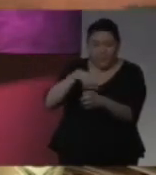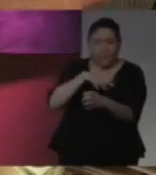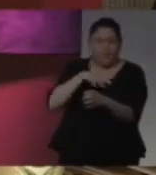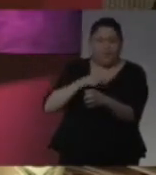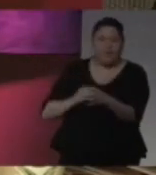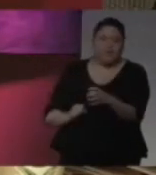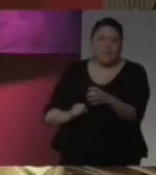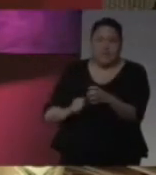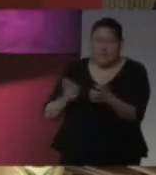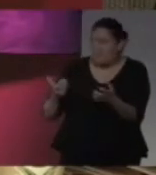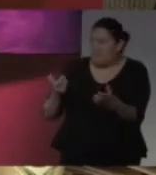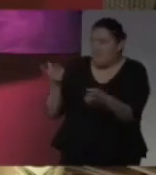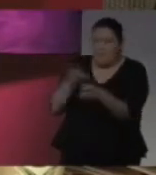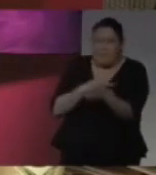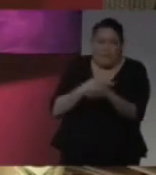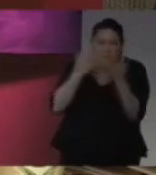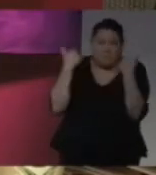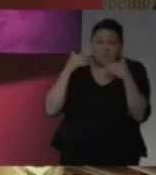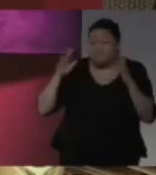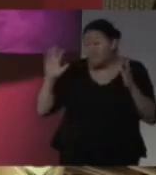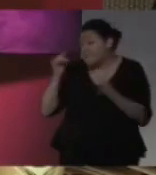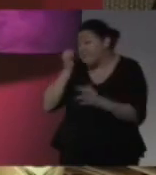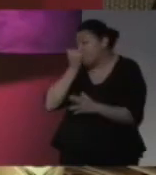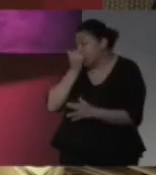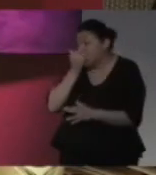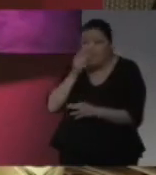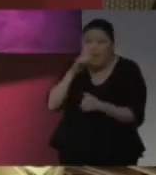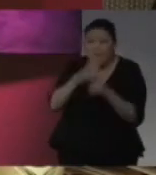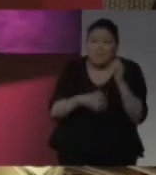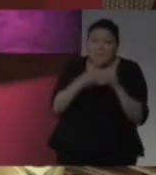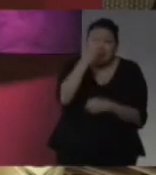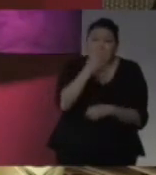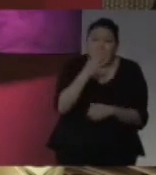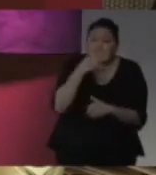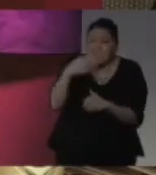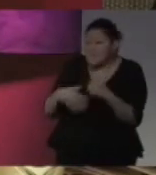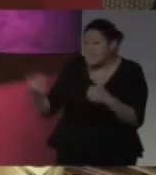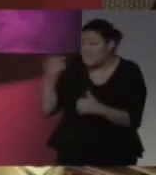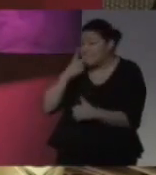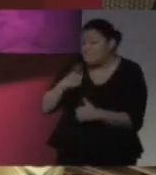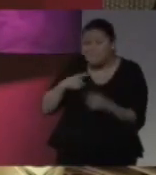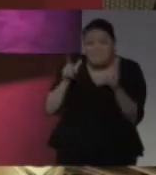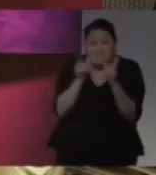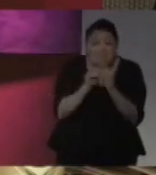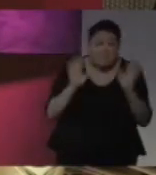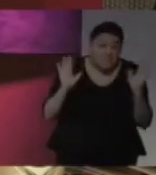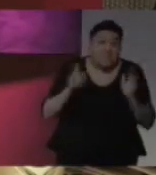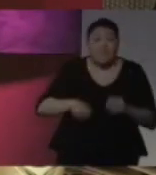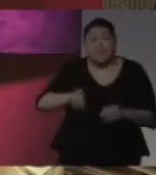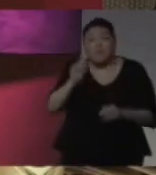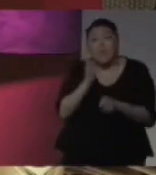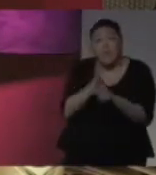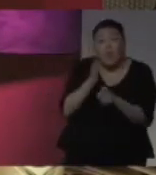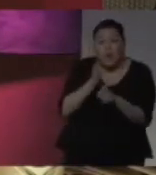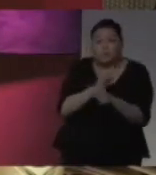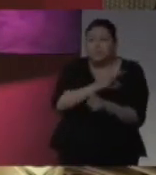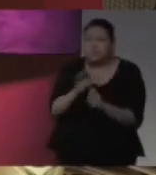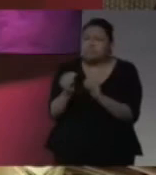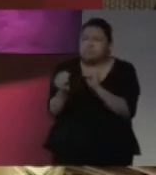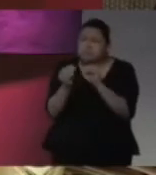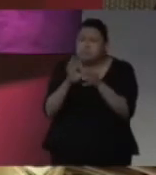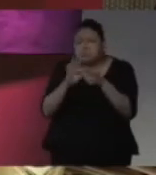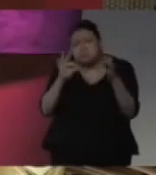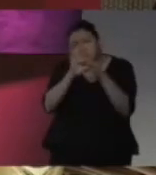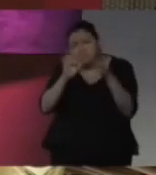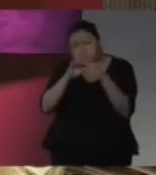tiempo y voy a respetar los 3 minutos que la colega aquí dijo. Entonces, creo que da para una discusión mucho más amplia,